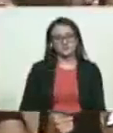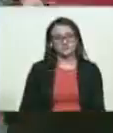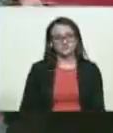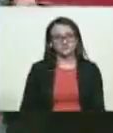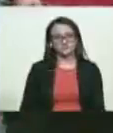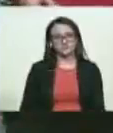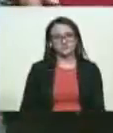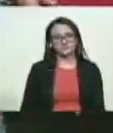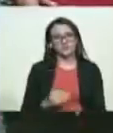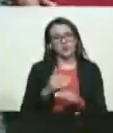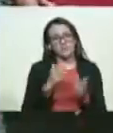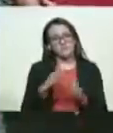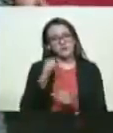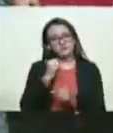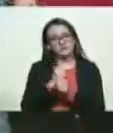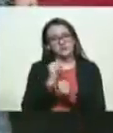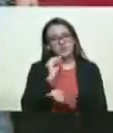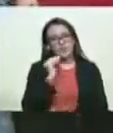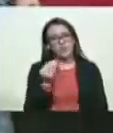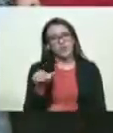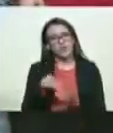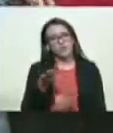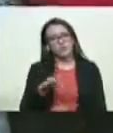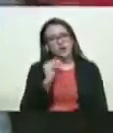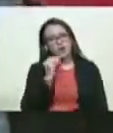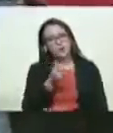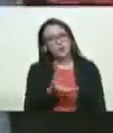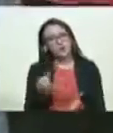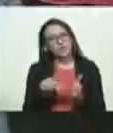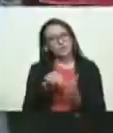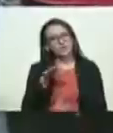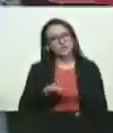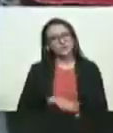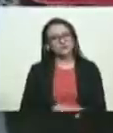igual el plan chamba juvenil donde está la juventud